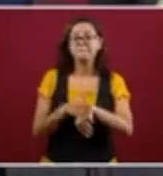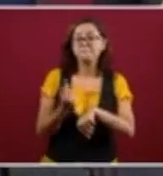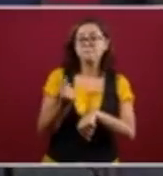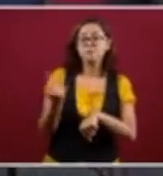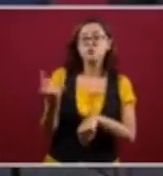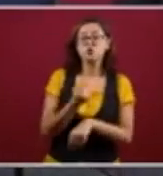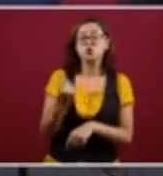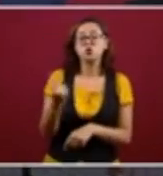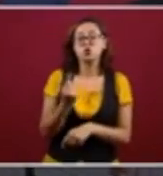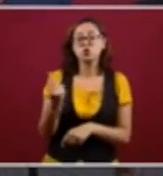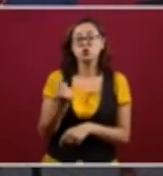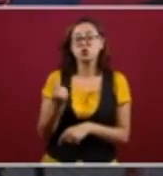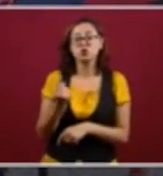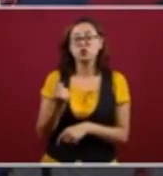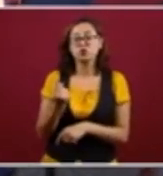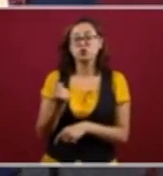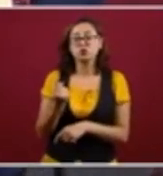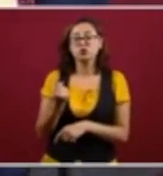nos dejaron